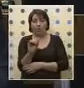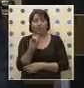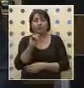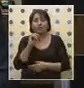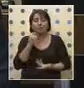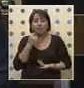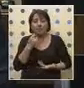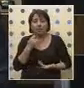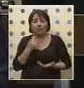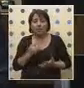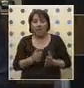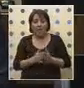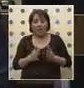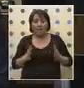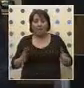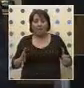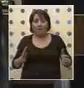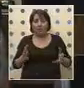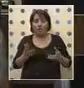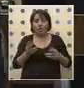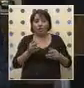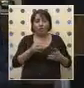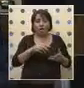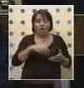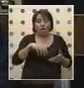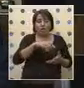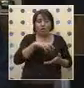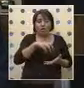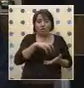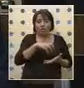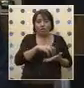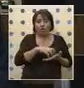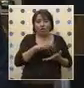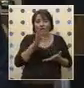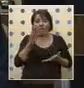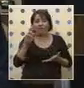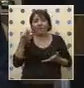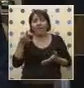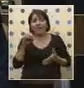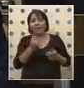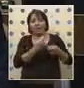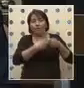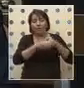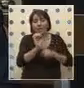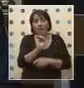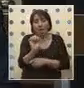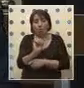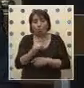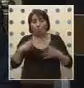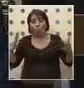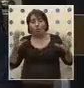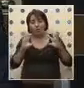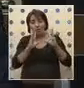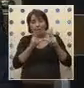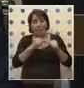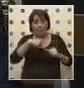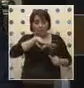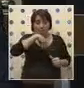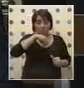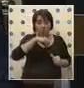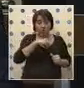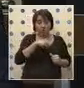la ampliación de la zona franca respecto de lo que significa la importación de vehículos. Muchas de las familias de nuestra región